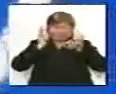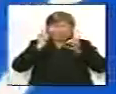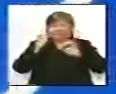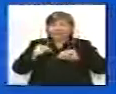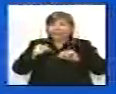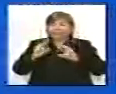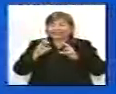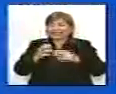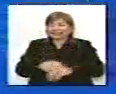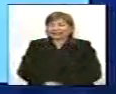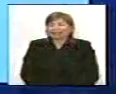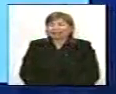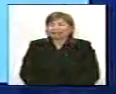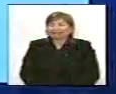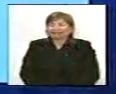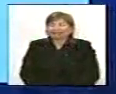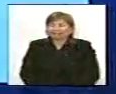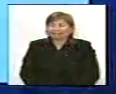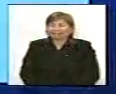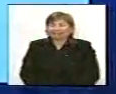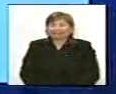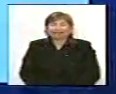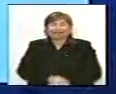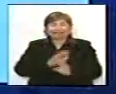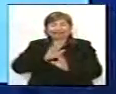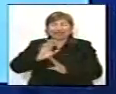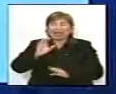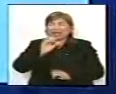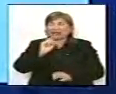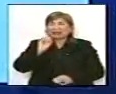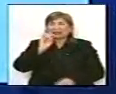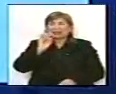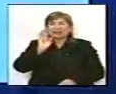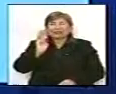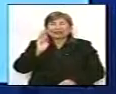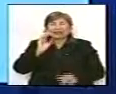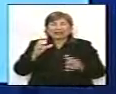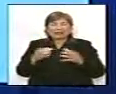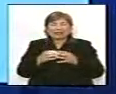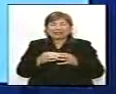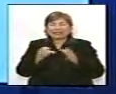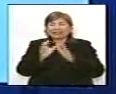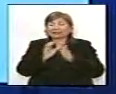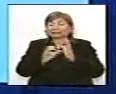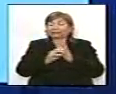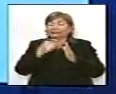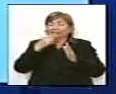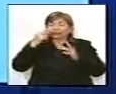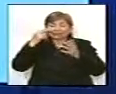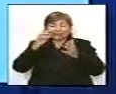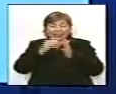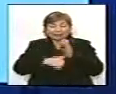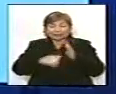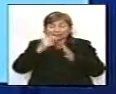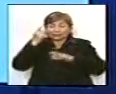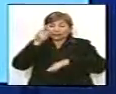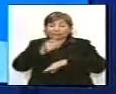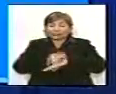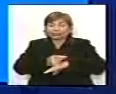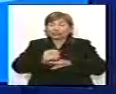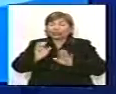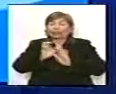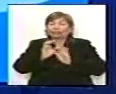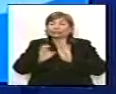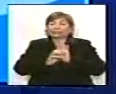lugares. La Subcomisión de Acusaciones Constitucionales declaró la inadmisibilidad de la denuncia